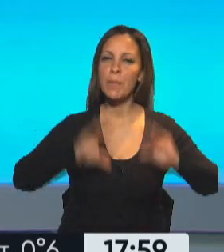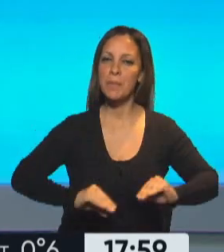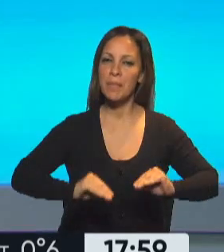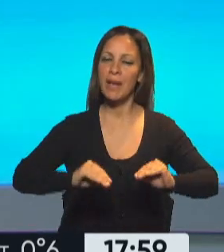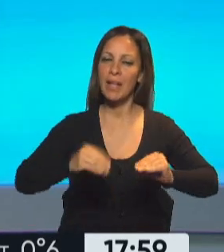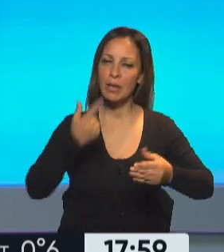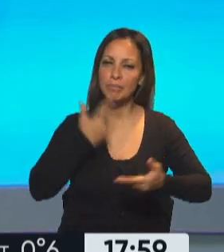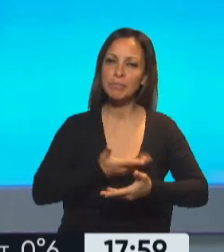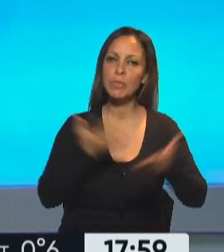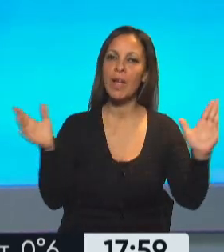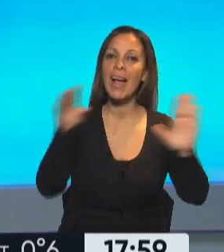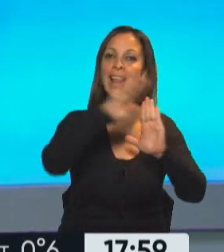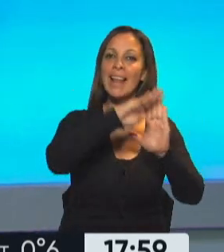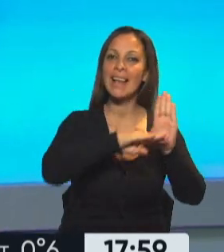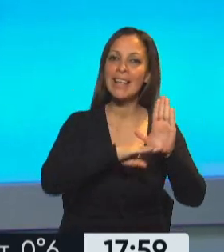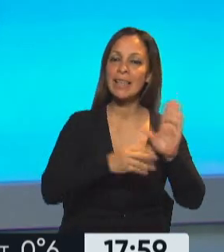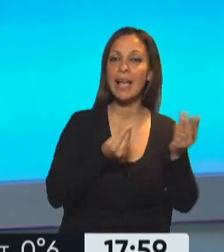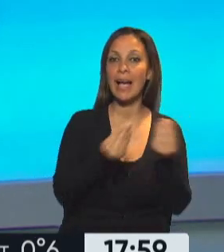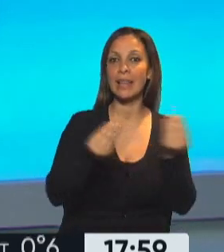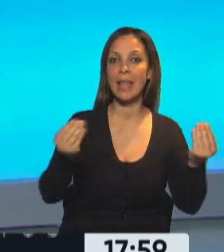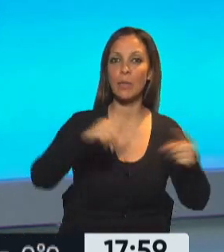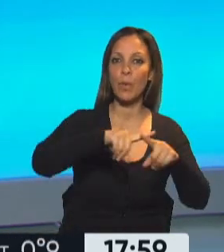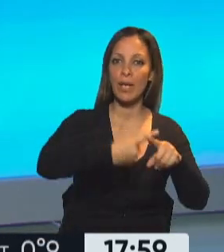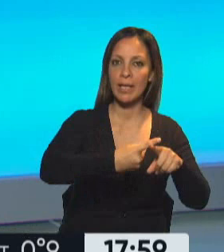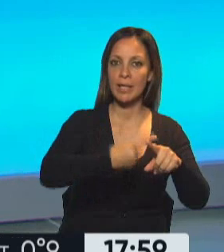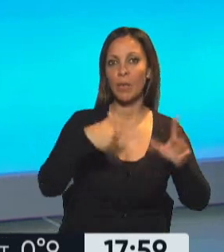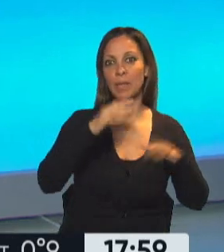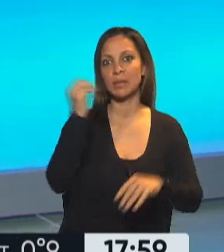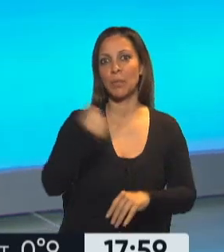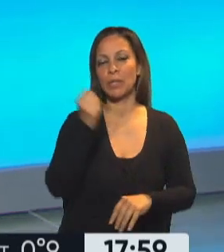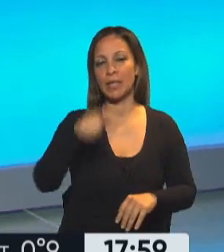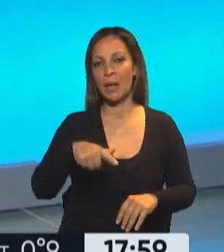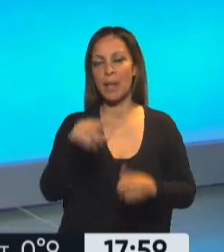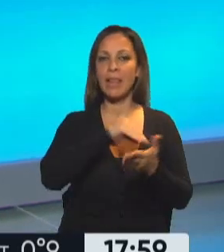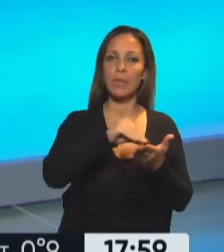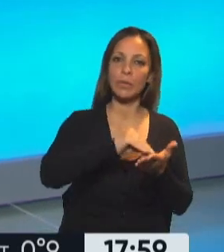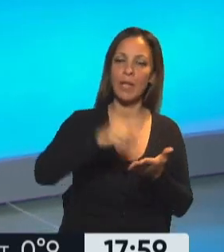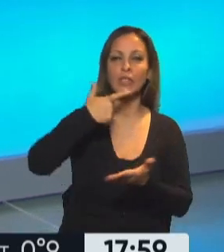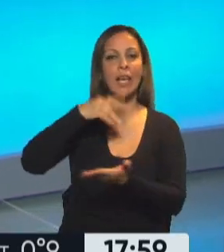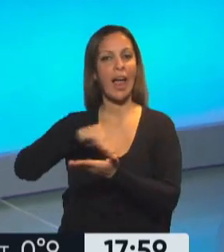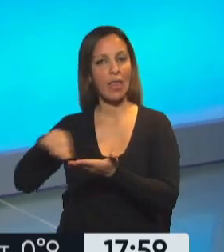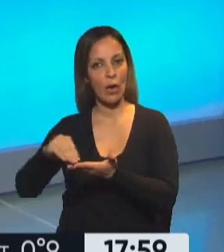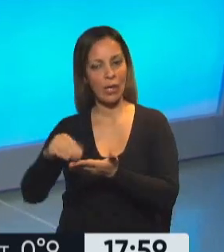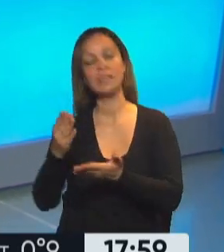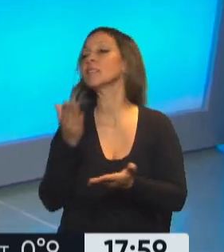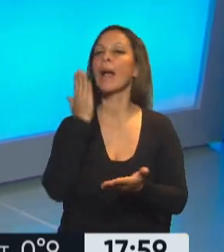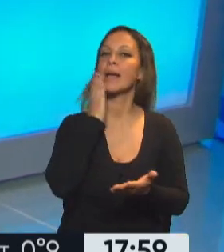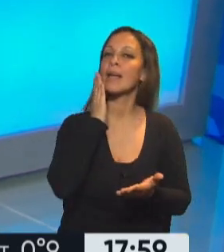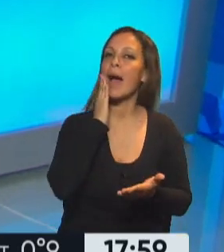panorama, por supuesto, las listas de candidatos, lo más saliente en todo el país, tanto para diputados como para senadores. Y caras que van a ir